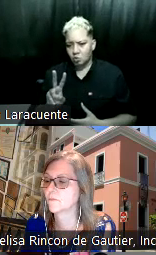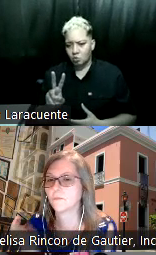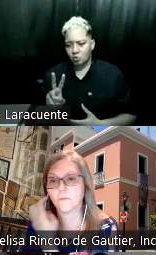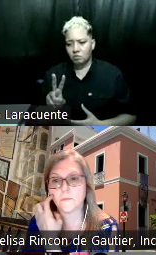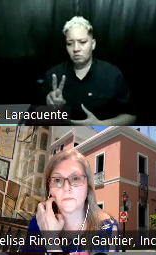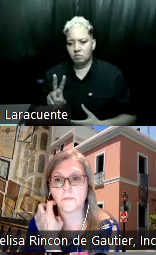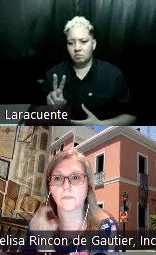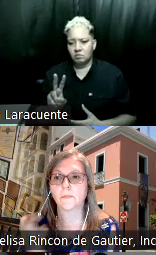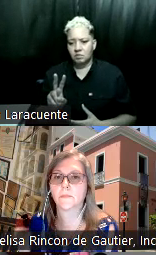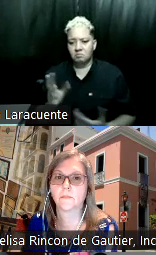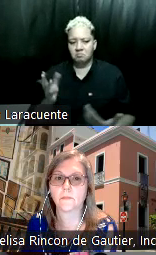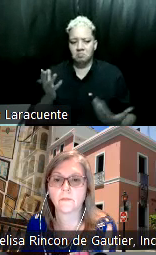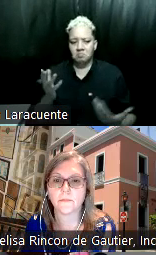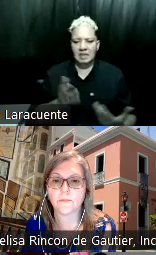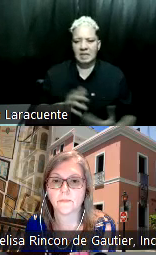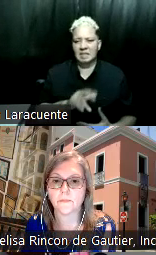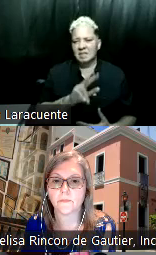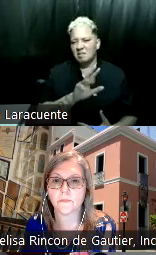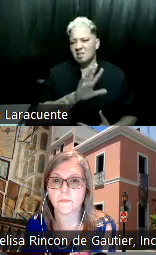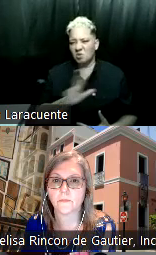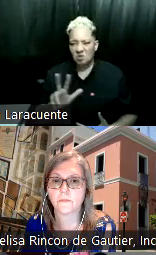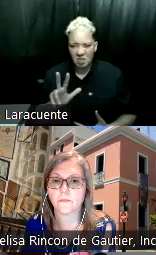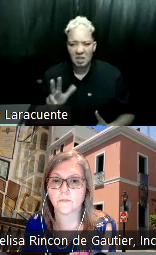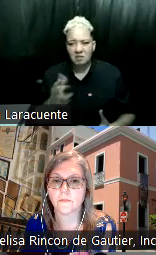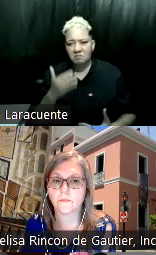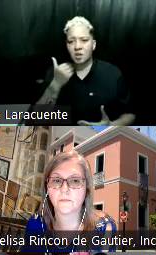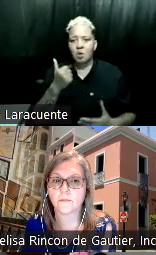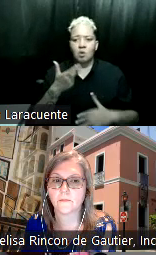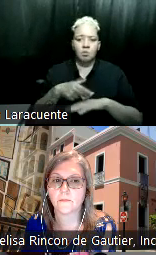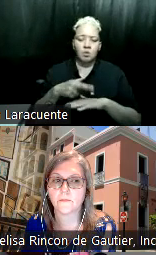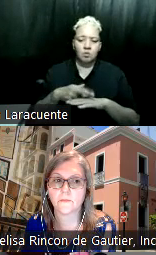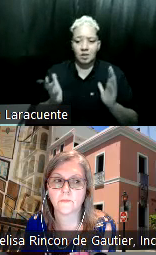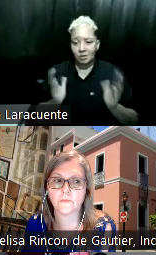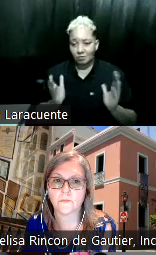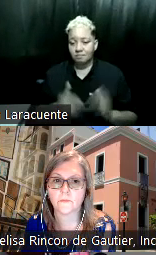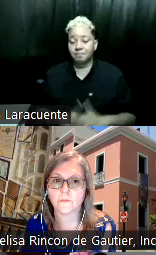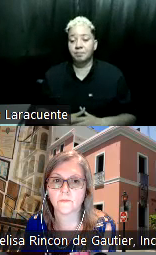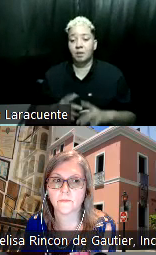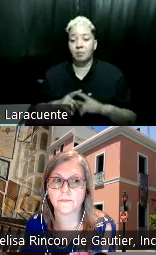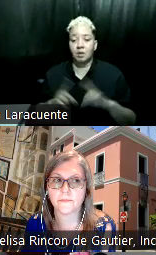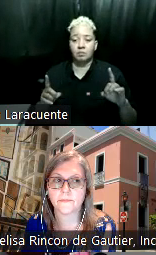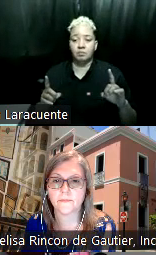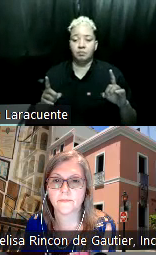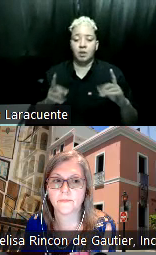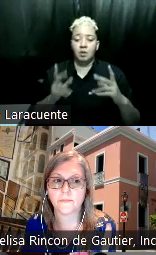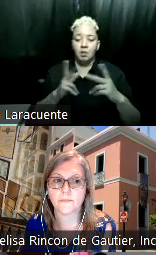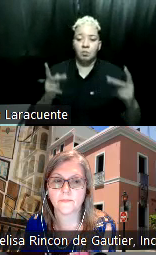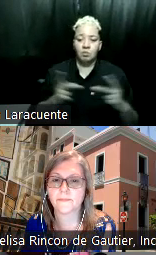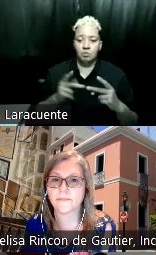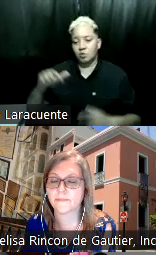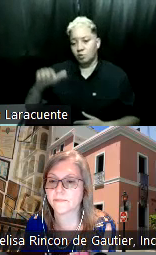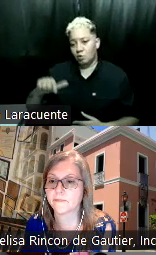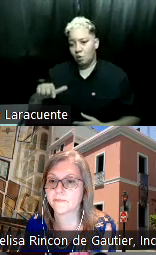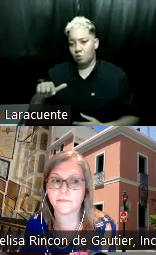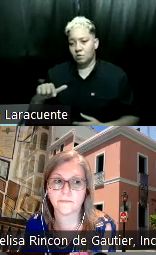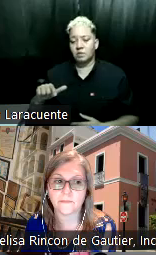me parece 5-3, o sea, un récord mejor que el de Puerto Rico, sin embargo, en posiciones más bajas. Pero